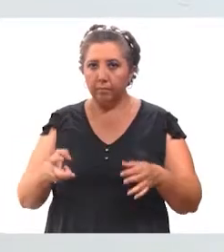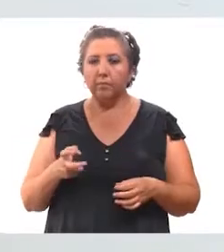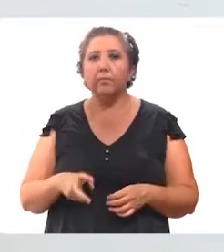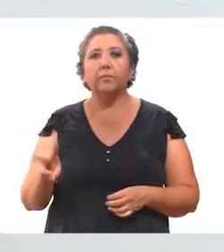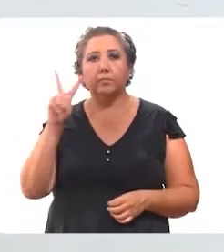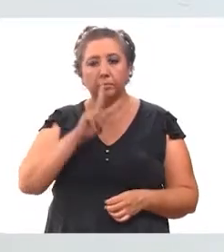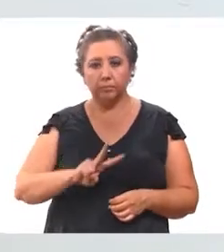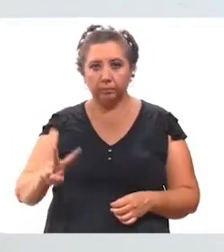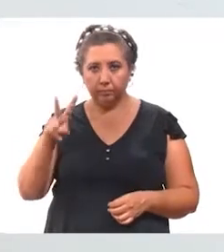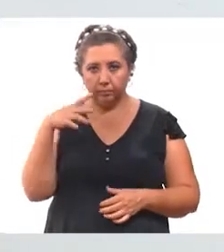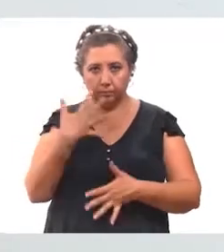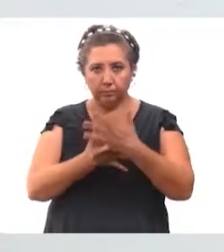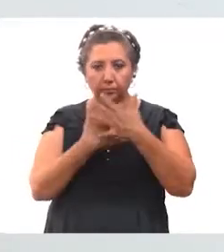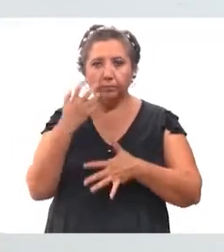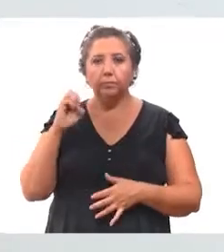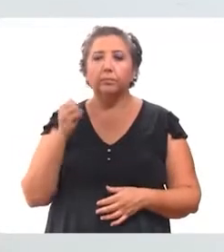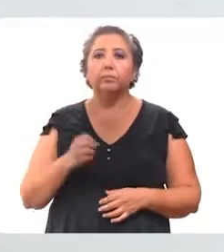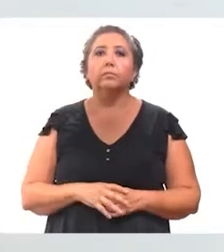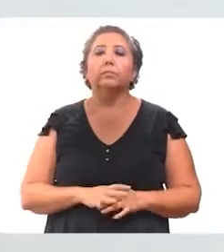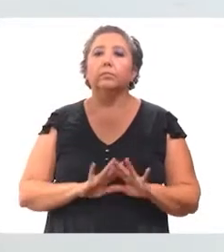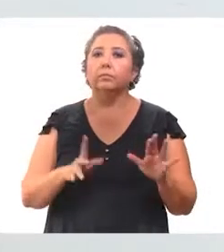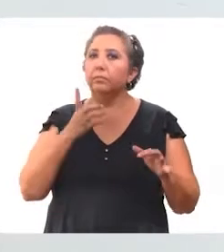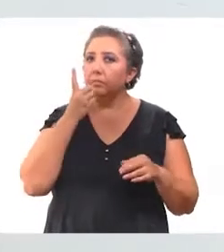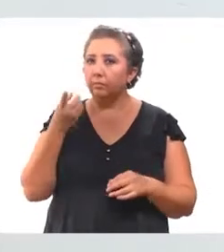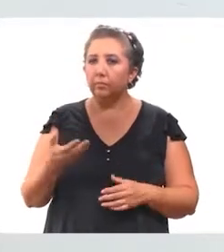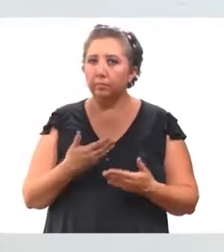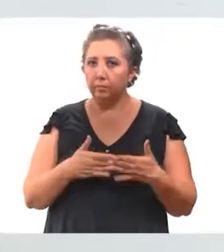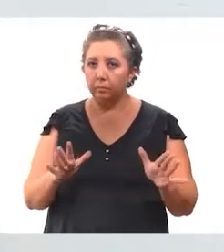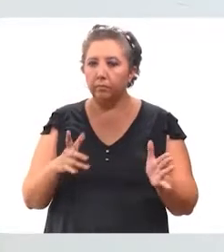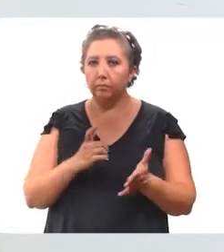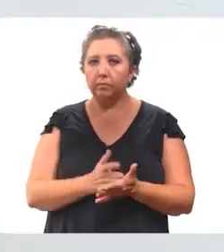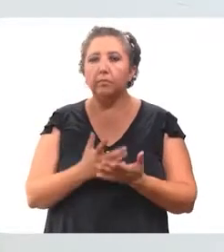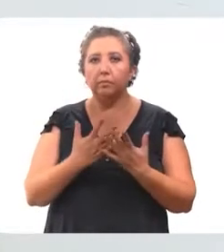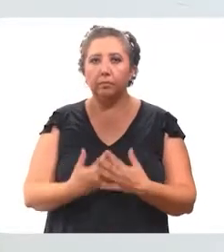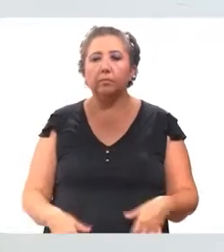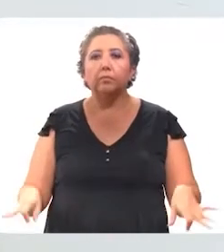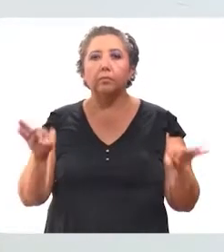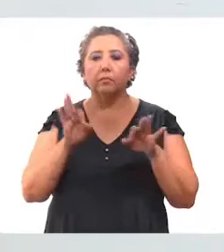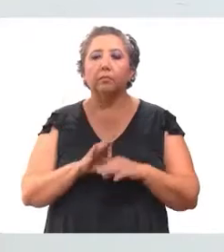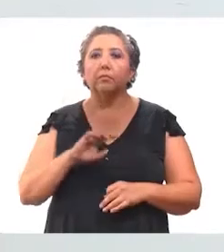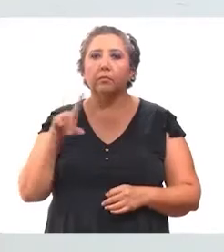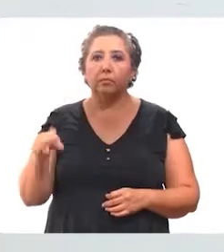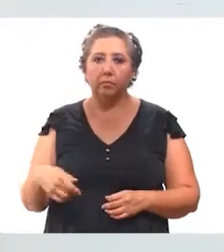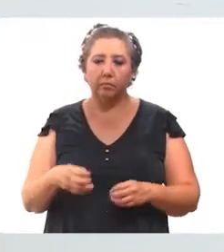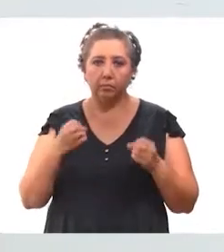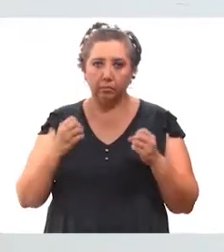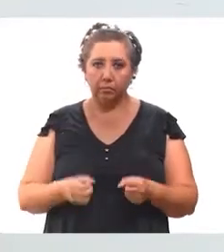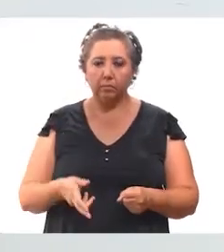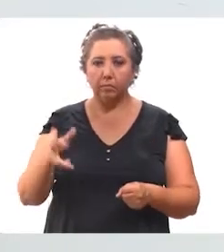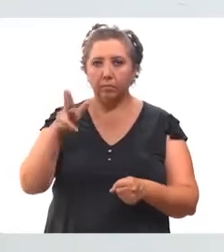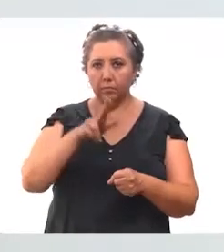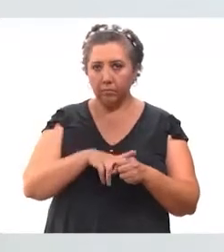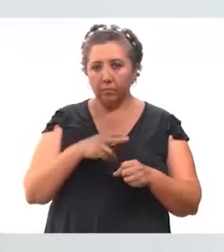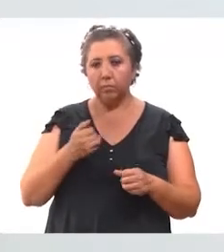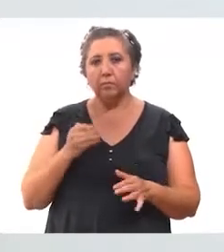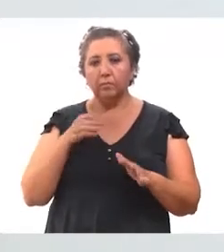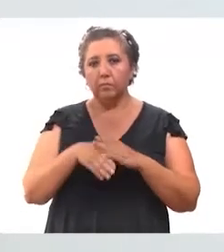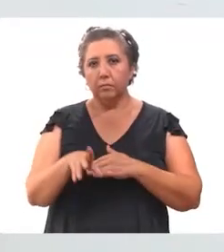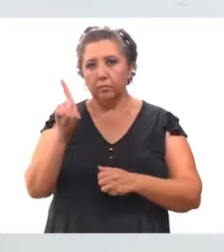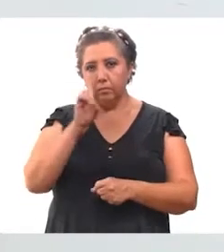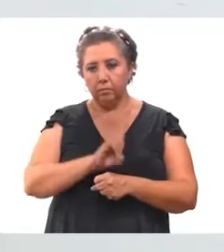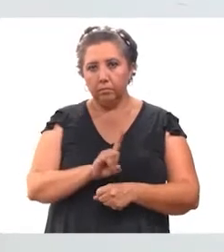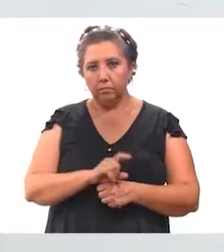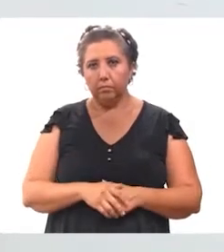parte médico de este viernes 15 de octubre. Como se ha señalado, en la reapertura económica los datos más importantes son la ocupación hospitalaria